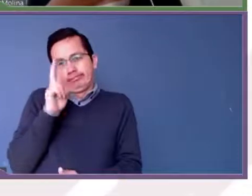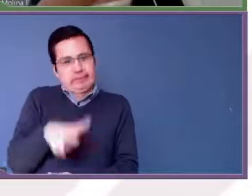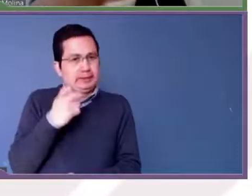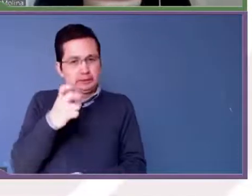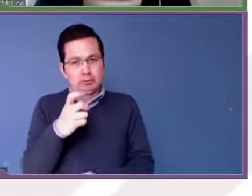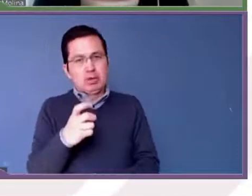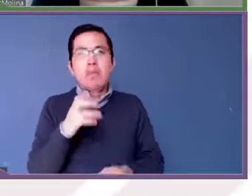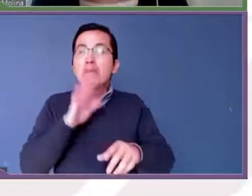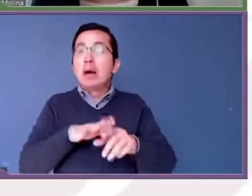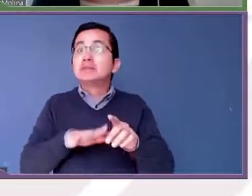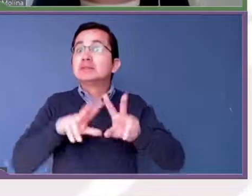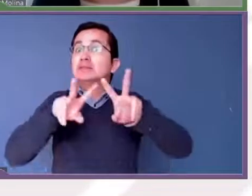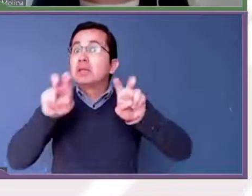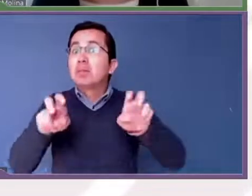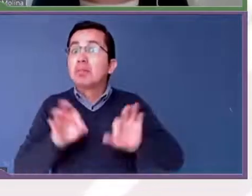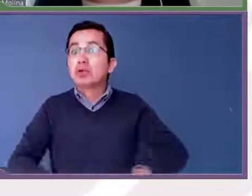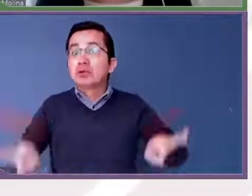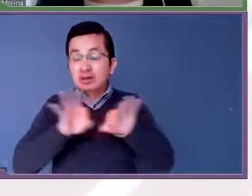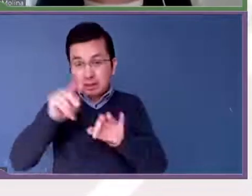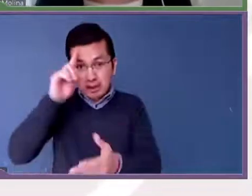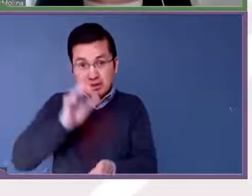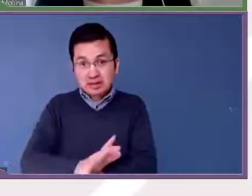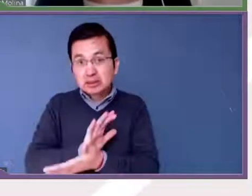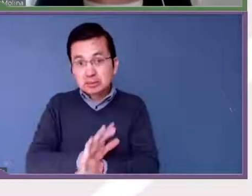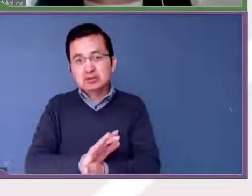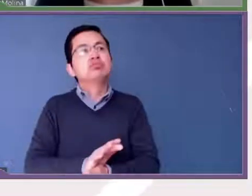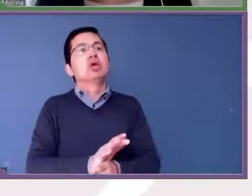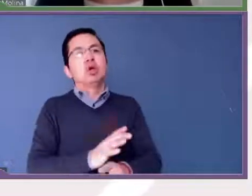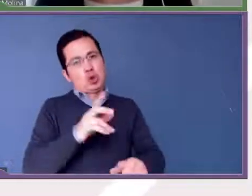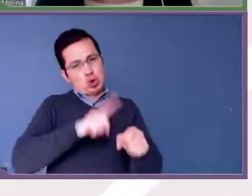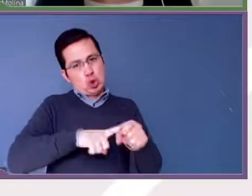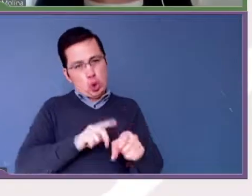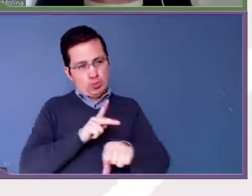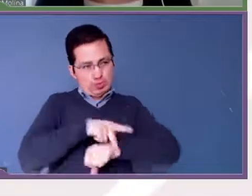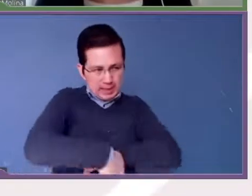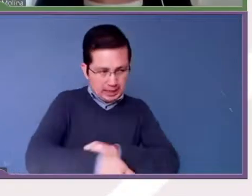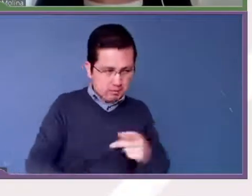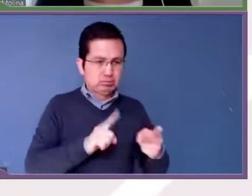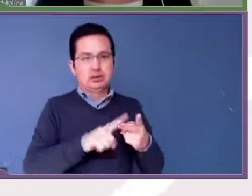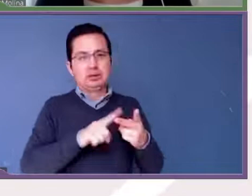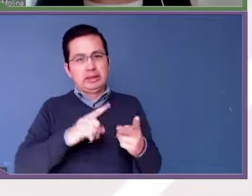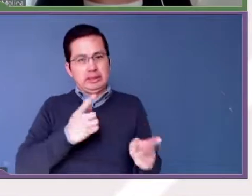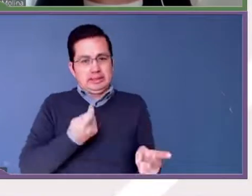ser particularmente importante en la Ciudad de México.